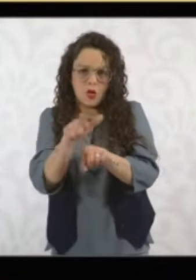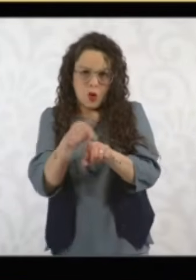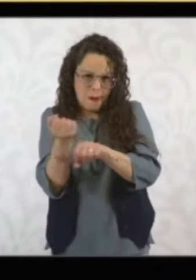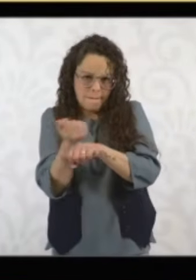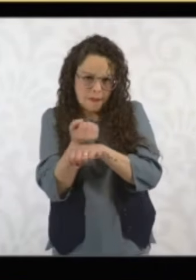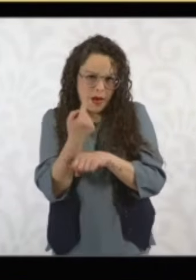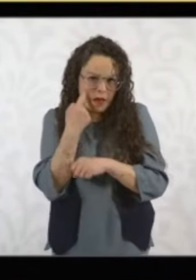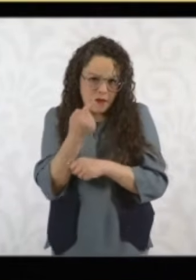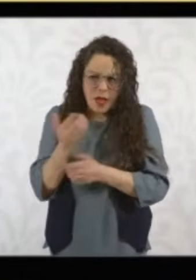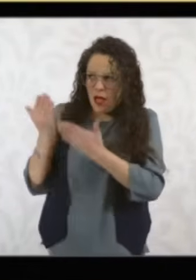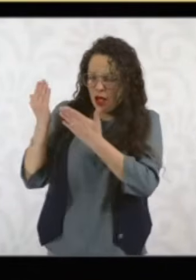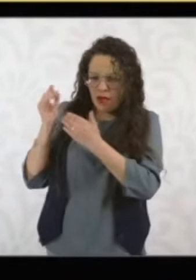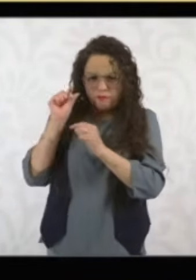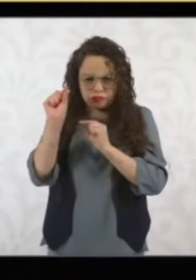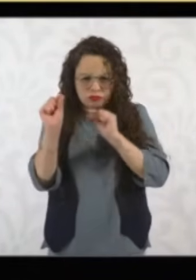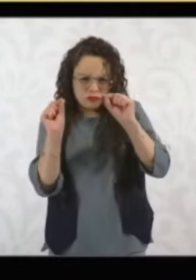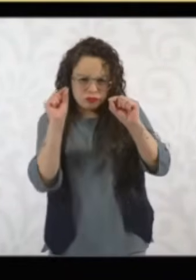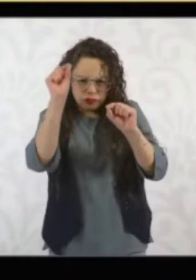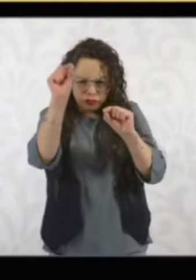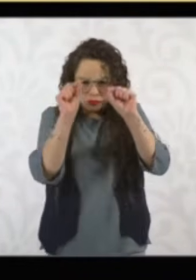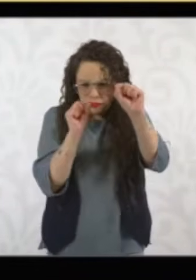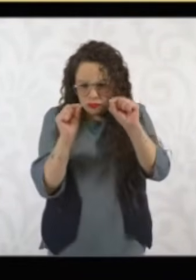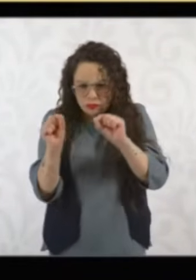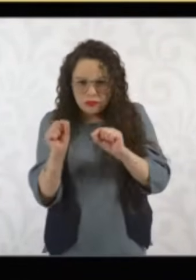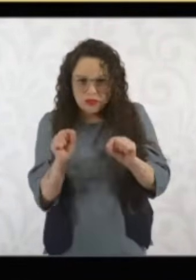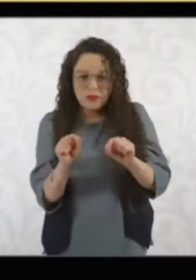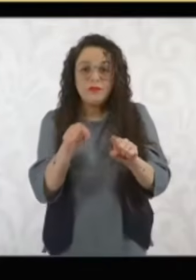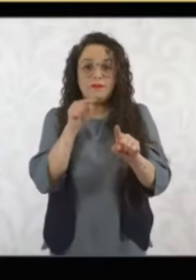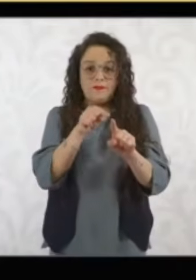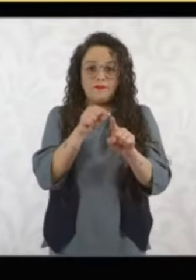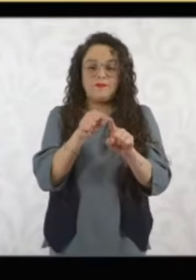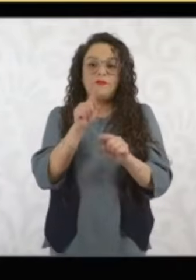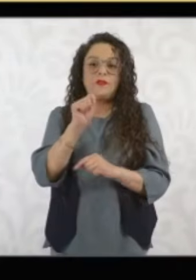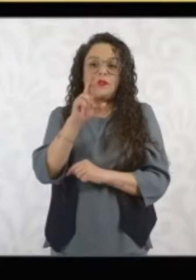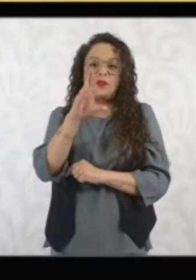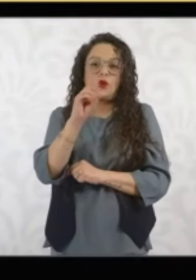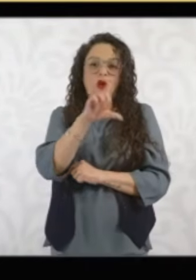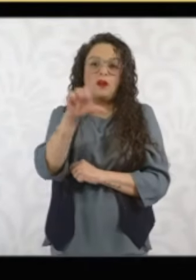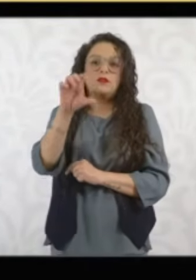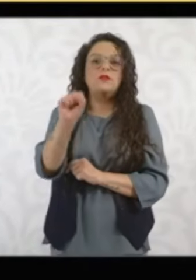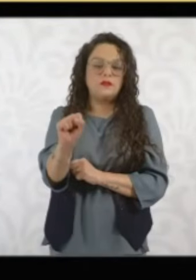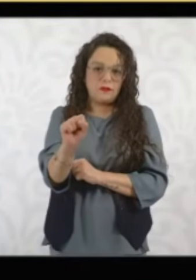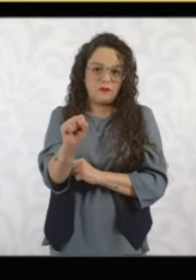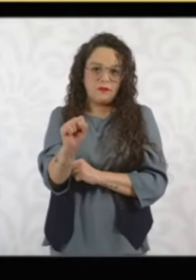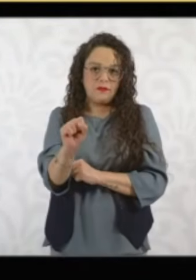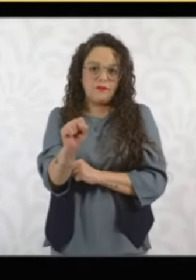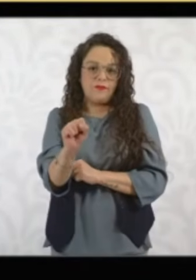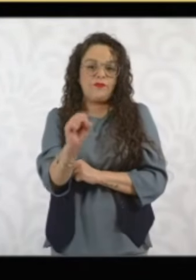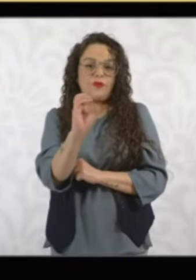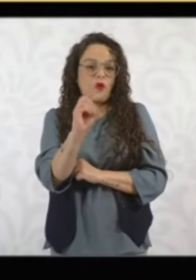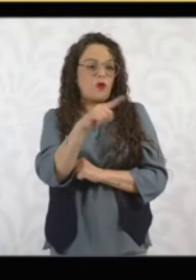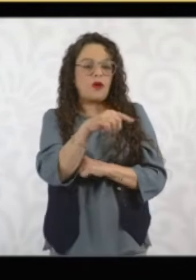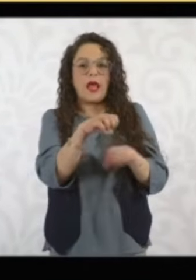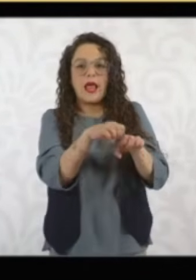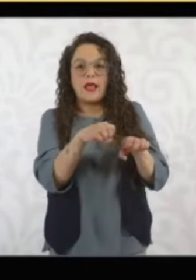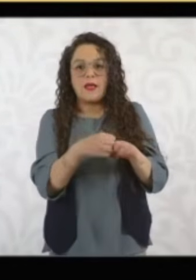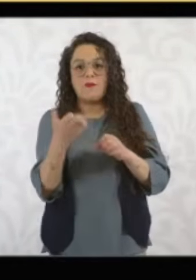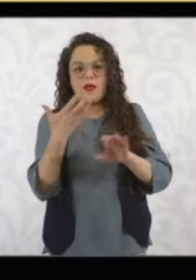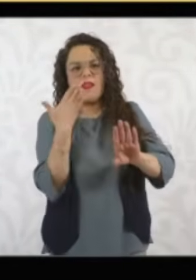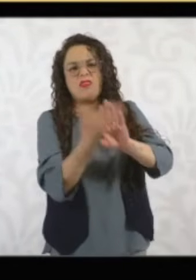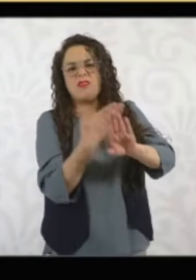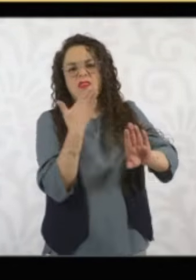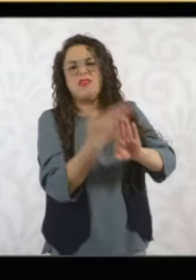que son los trolls o el equipo de ataque,